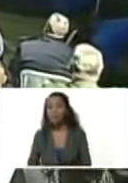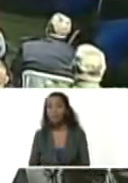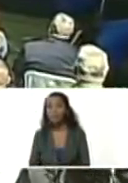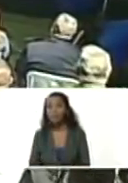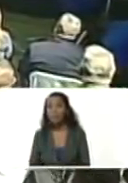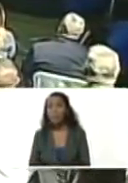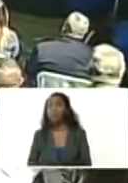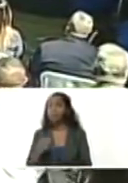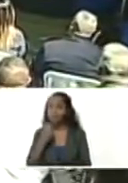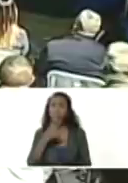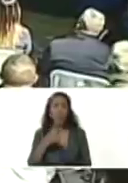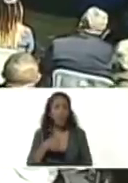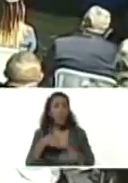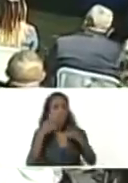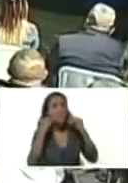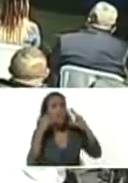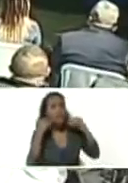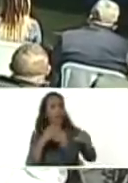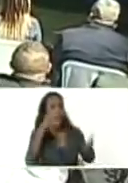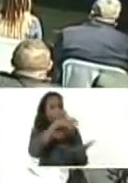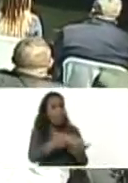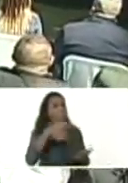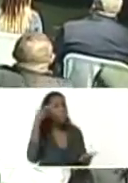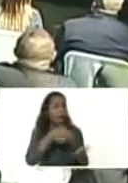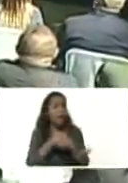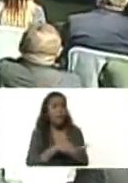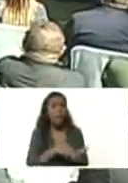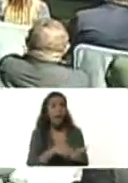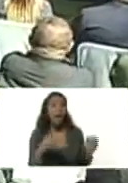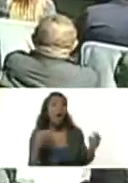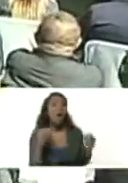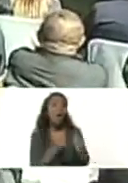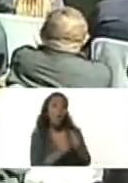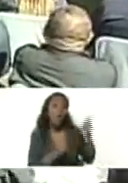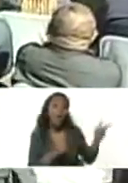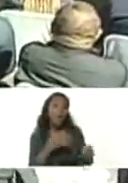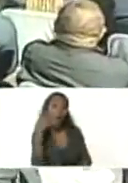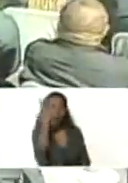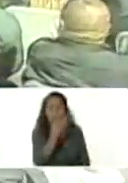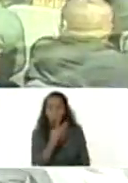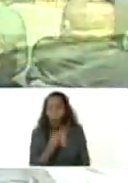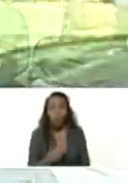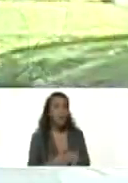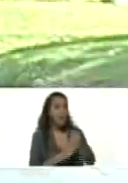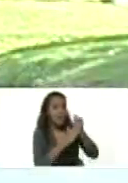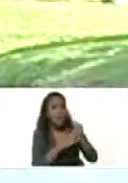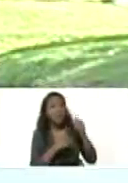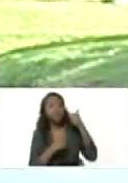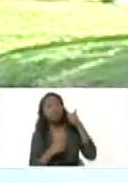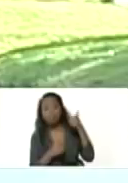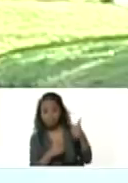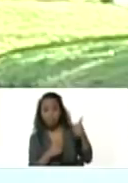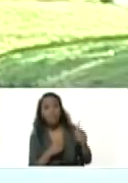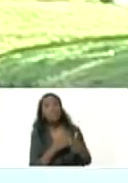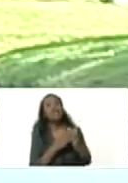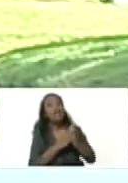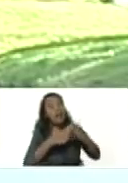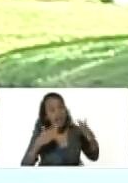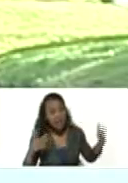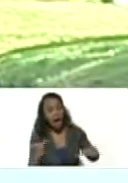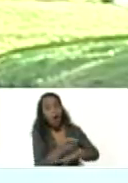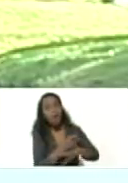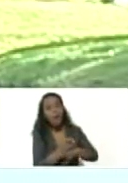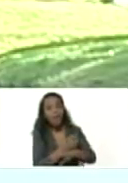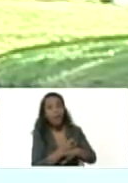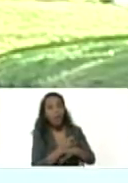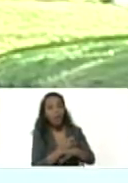esta experiencia en el Estado Miranda, con este joven líder, un gran gobernador, Héctor